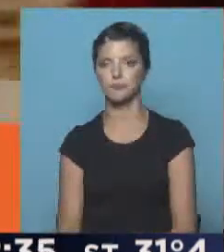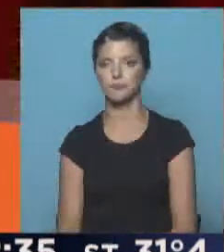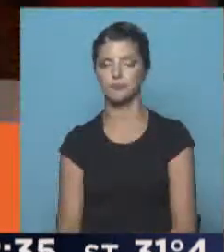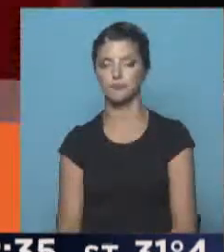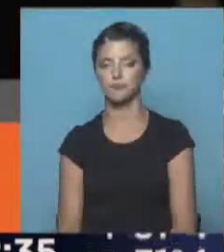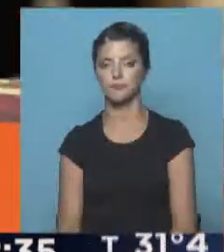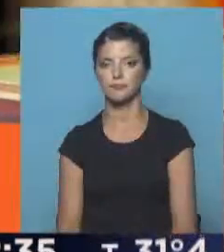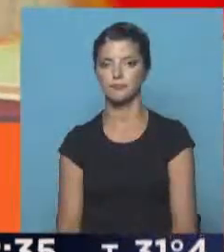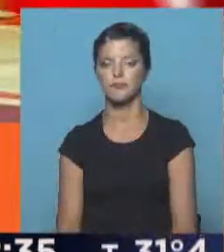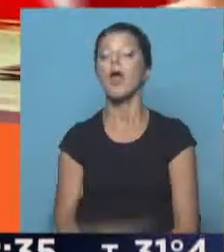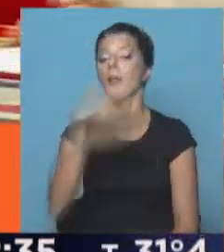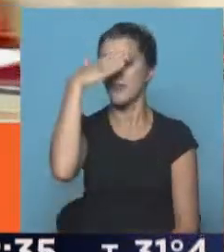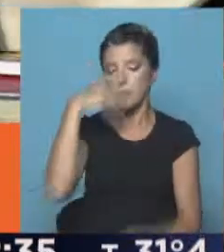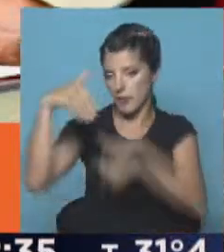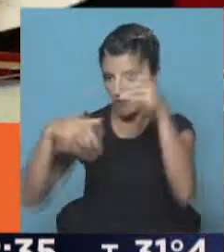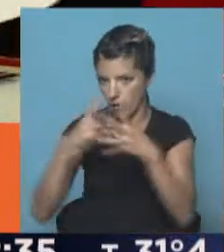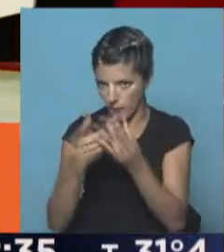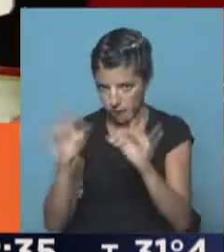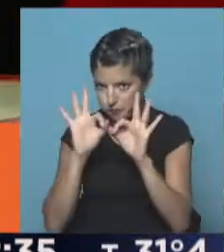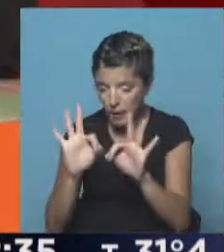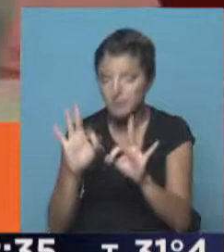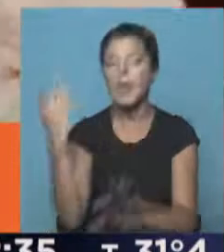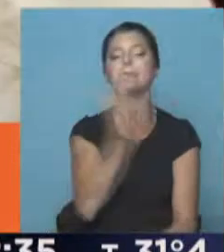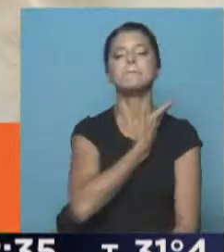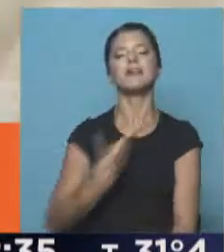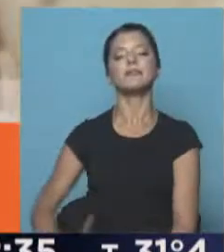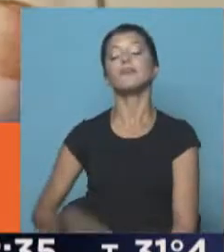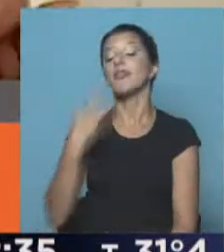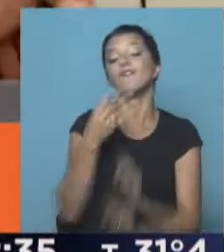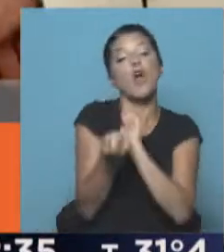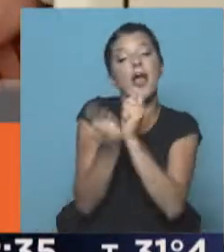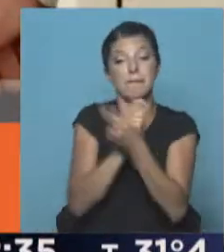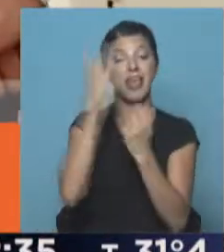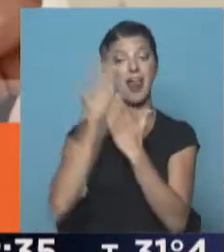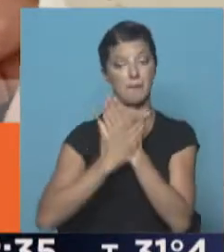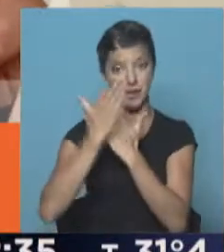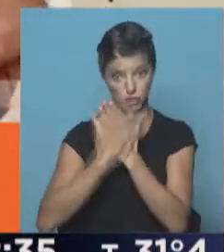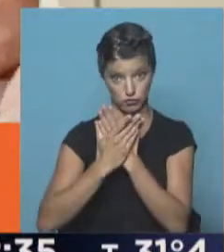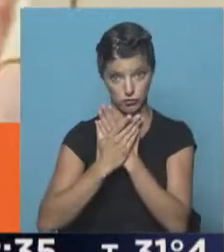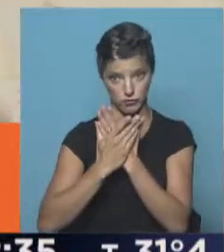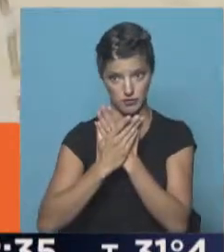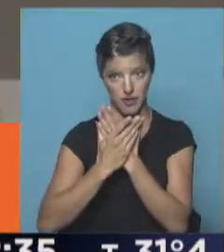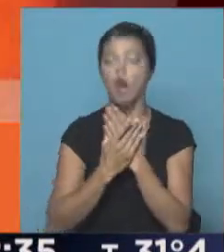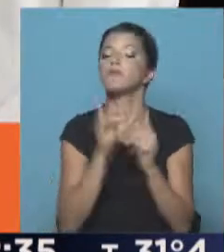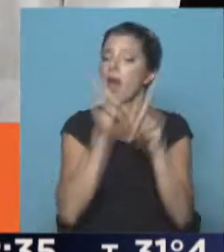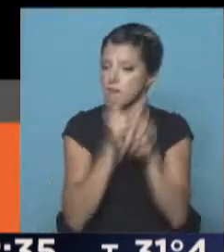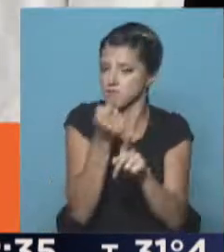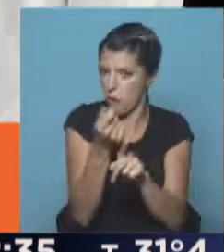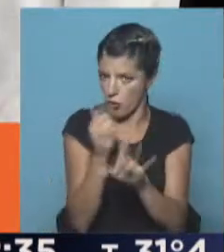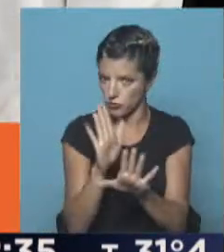luego de ese comicio bachelet se vio obligada a renovar su gabinete aunque en forma acotada